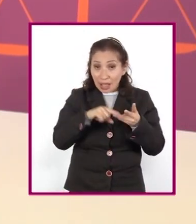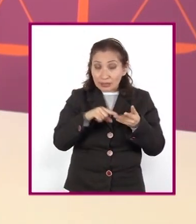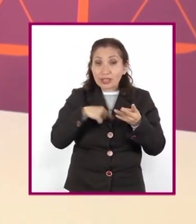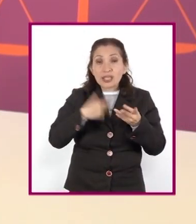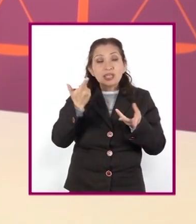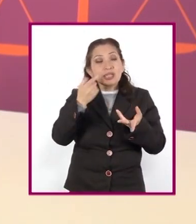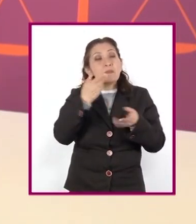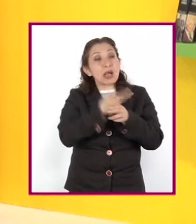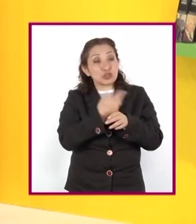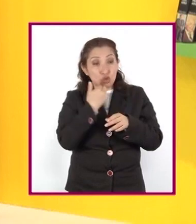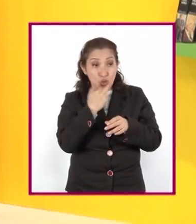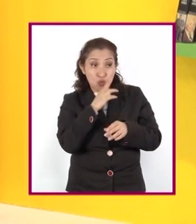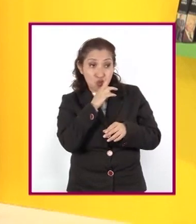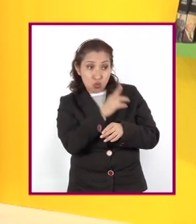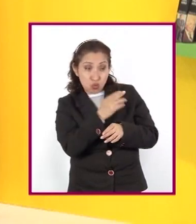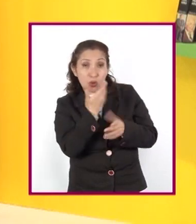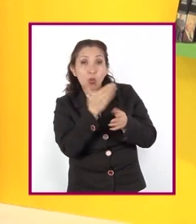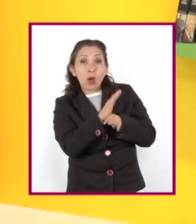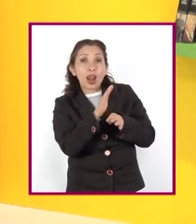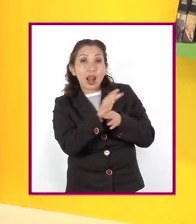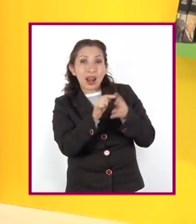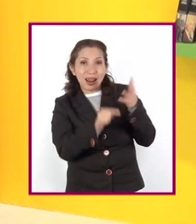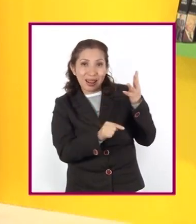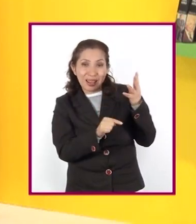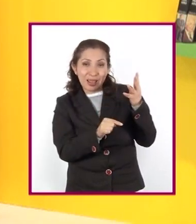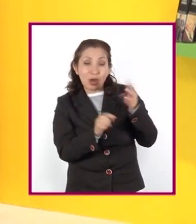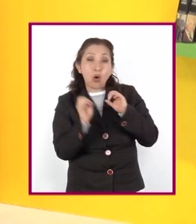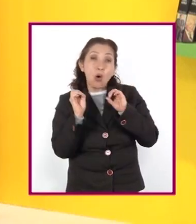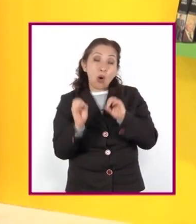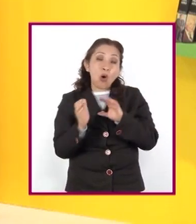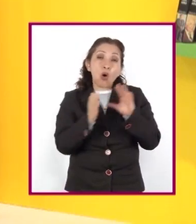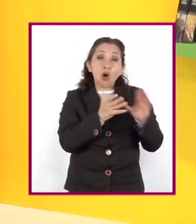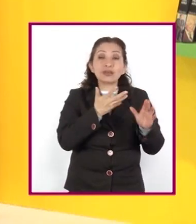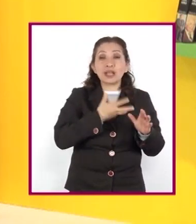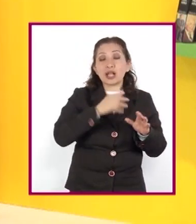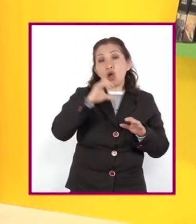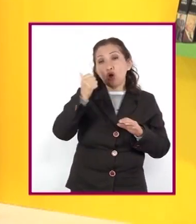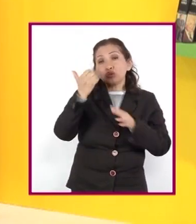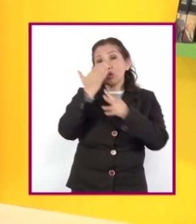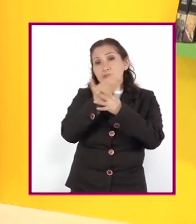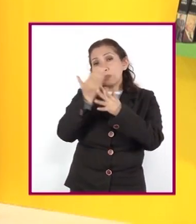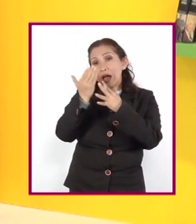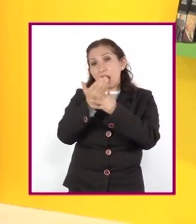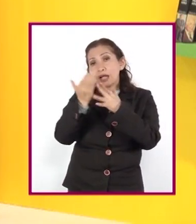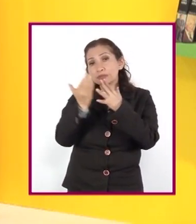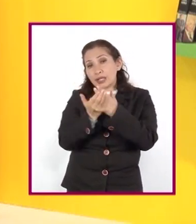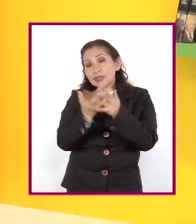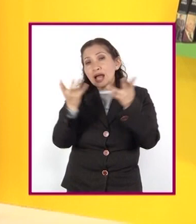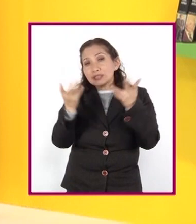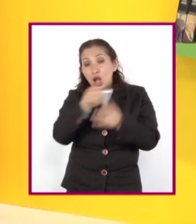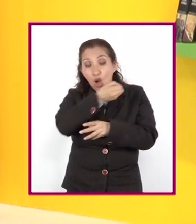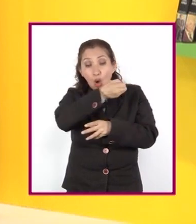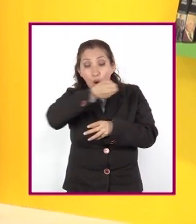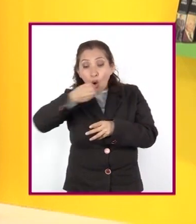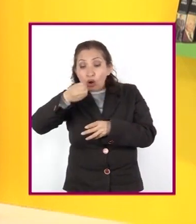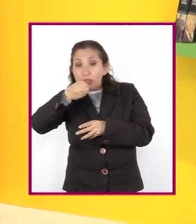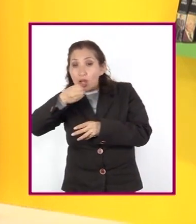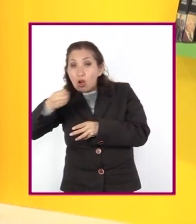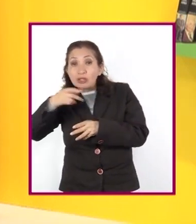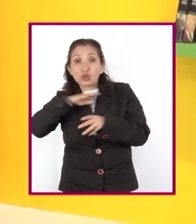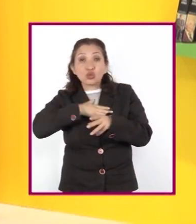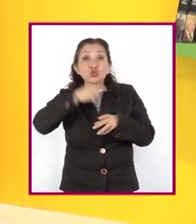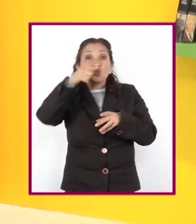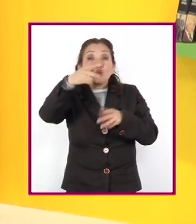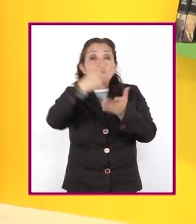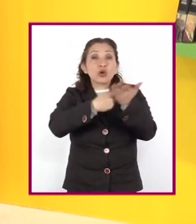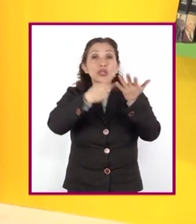de acciones. Contempla una serie de pasos que permiten dar orden a las tareas